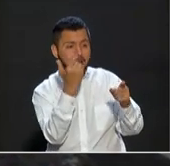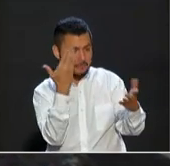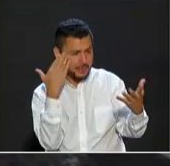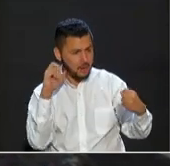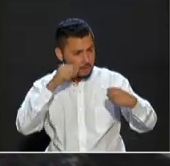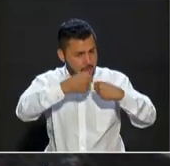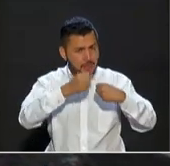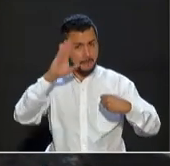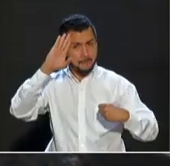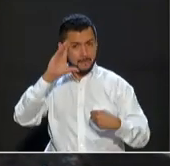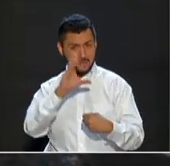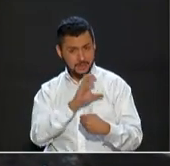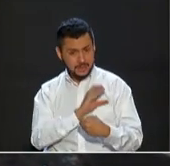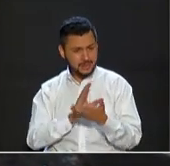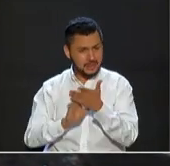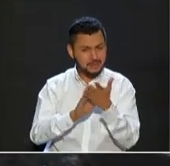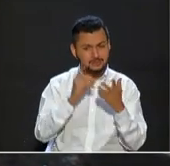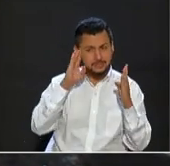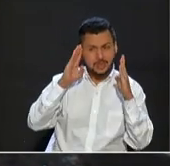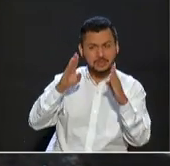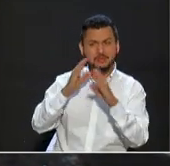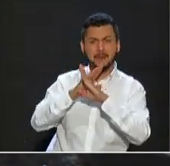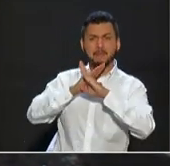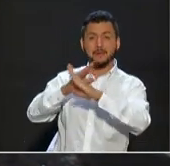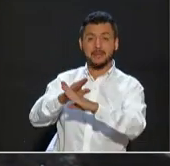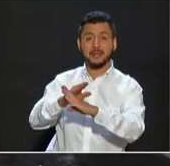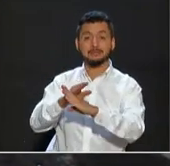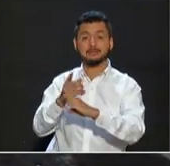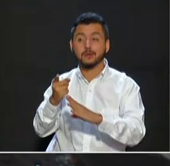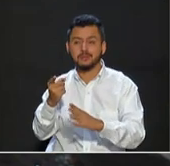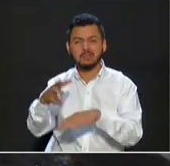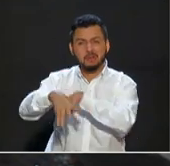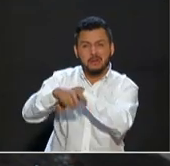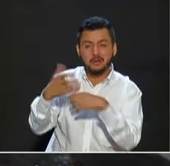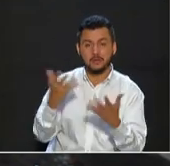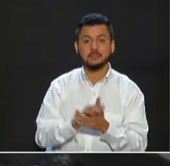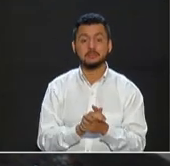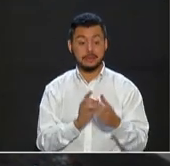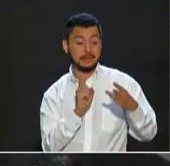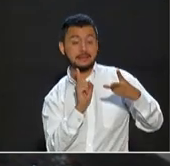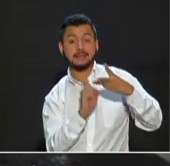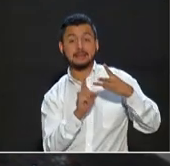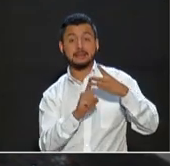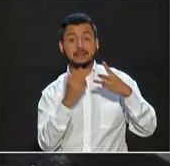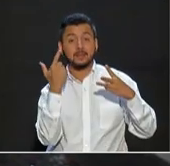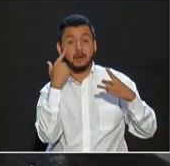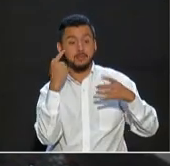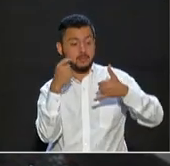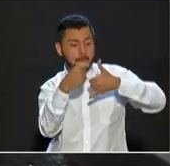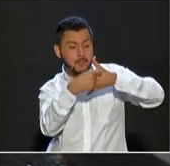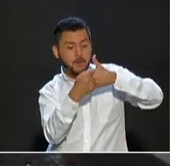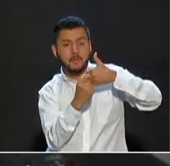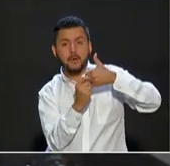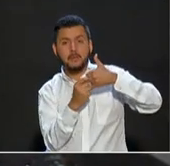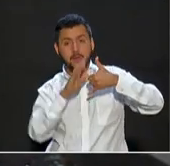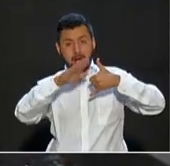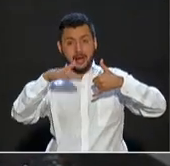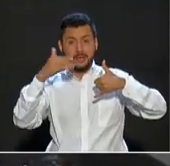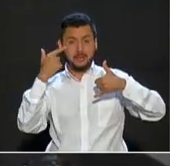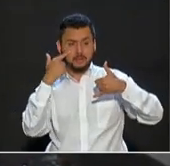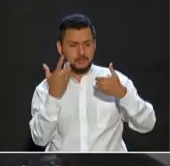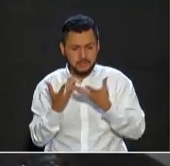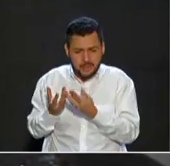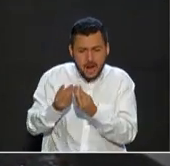la confianza y todo el acompañamiento y tercero consejos de seguridad sus regionales vamos a combatirlos